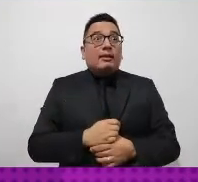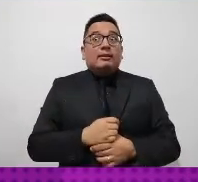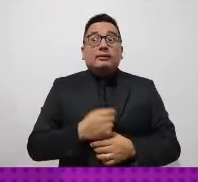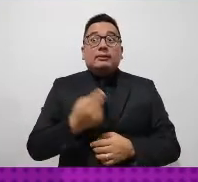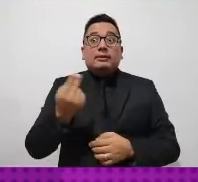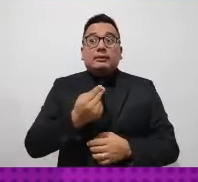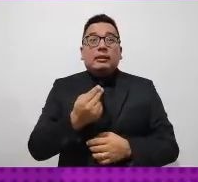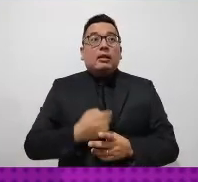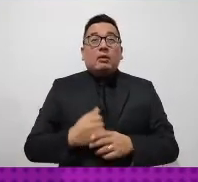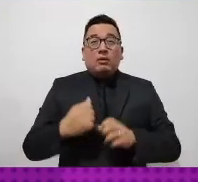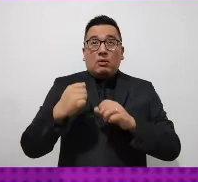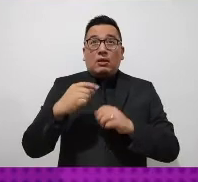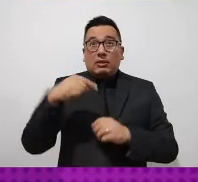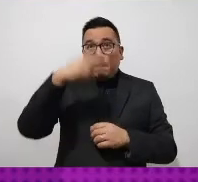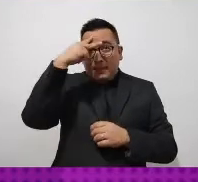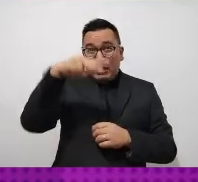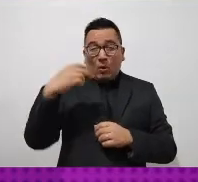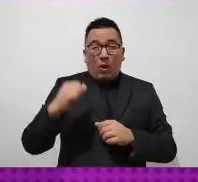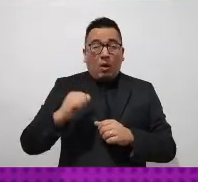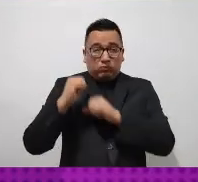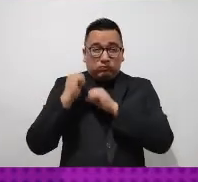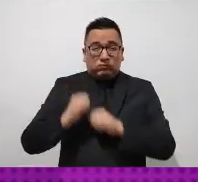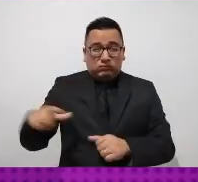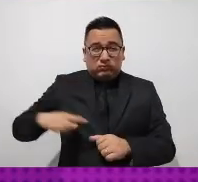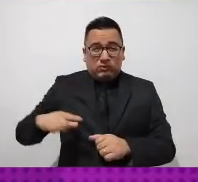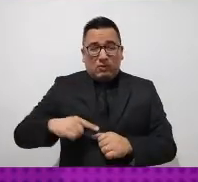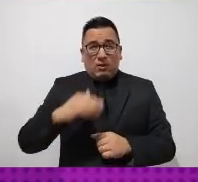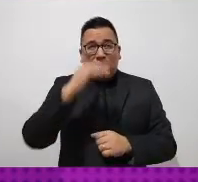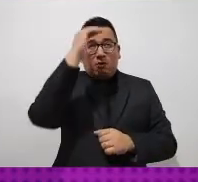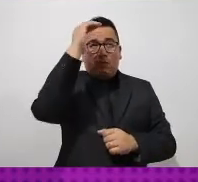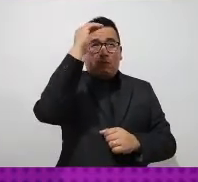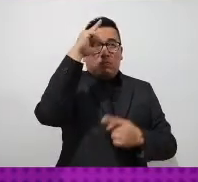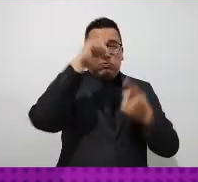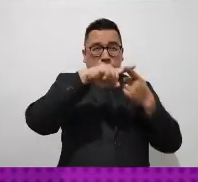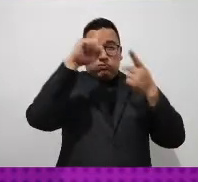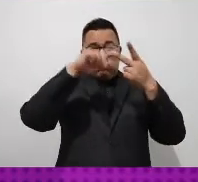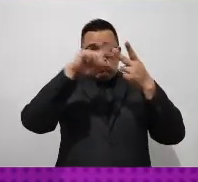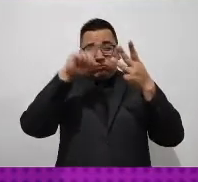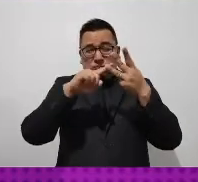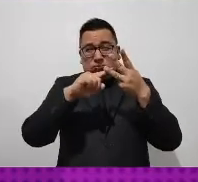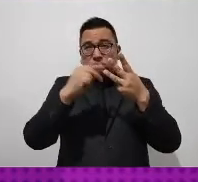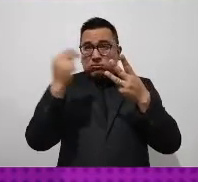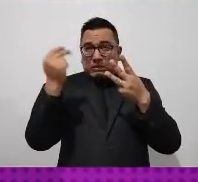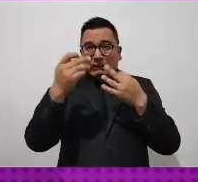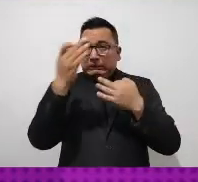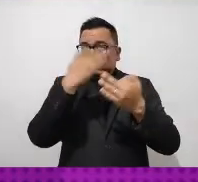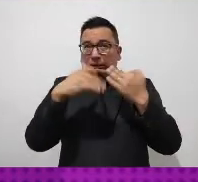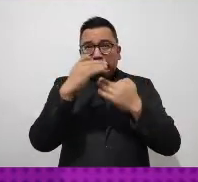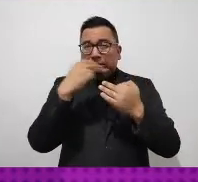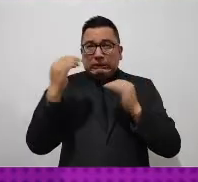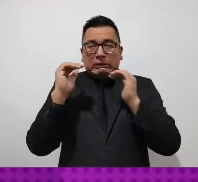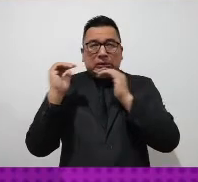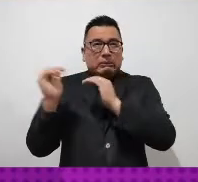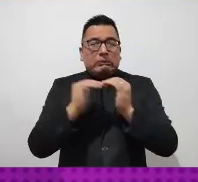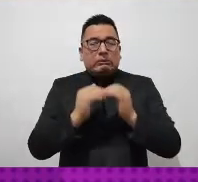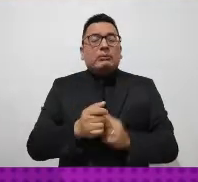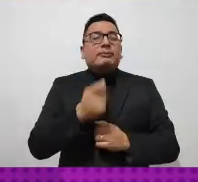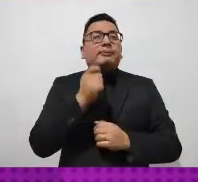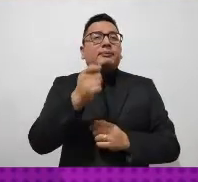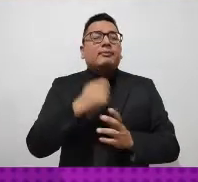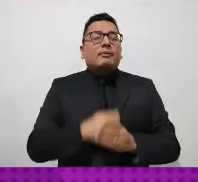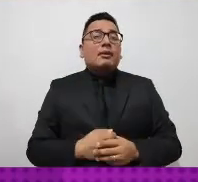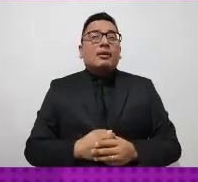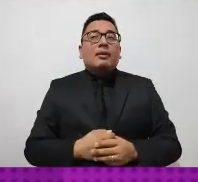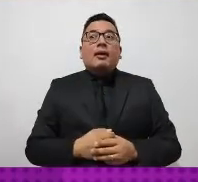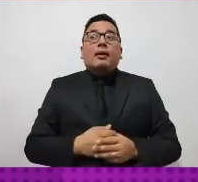gobierno tiene que haber una integración paritaria, es decir, las mujeres tienen que integrarse a los órganos de gobierno en la